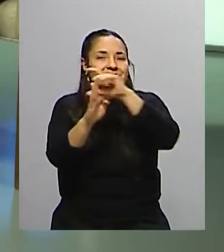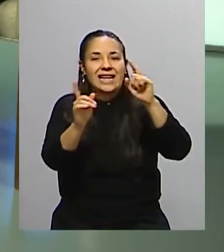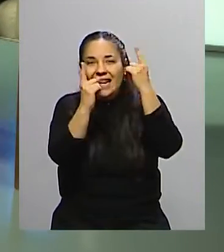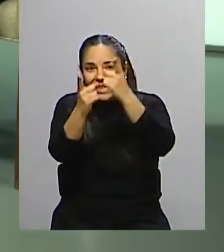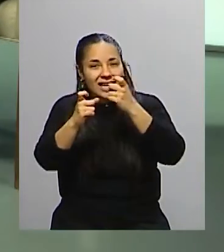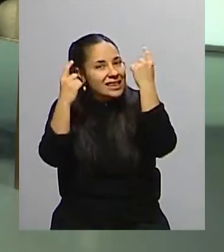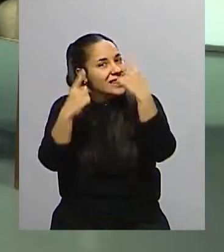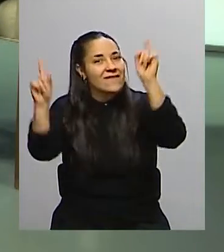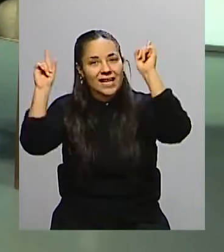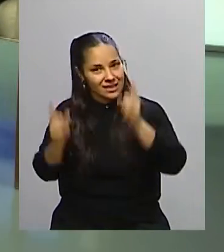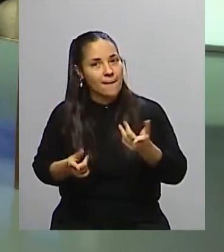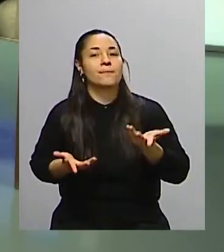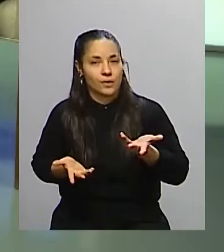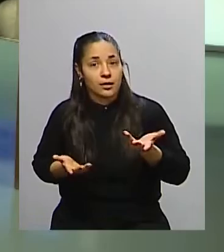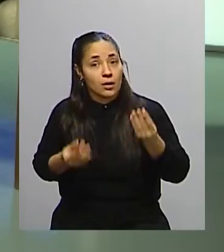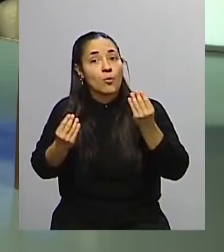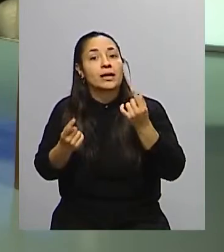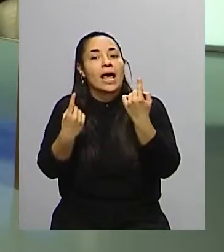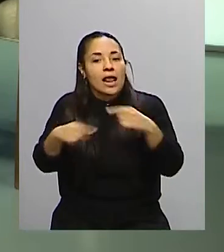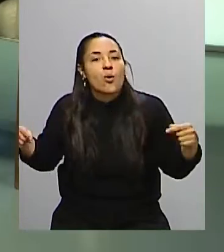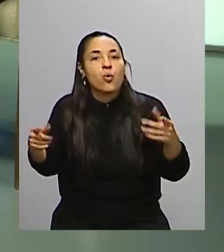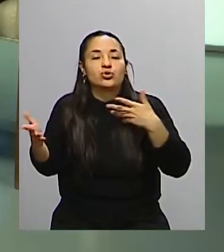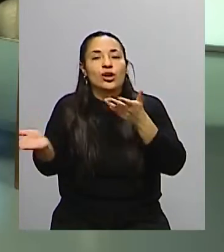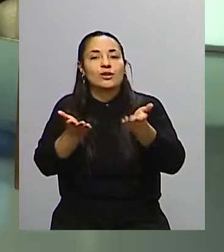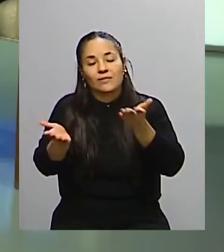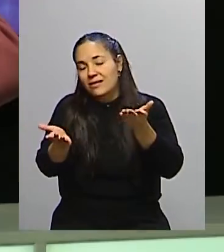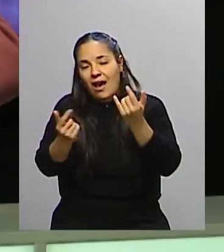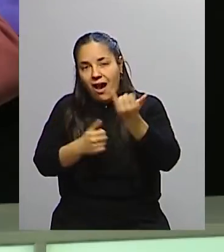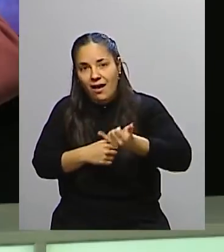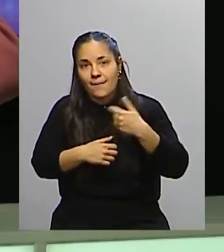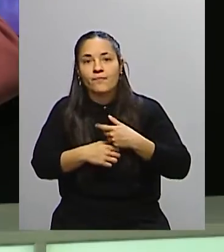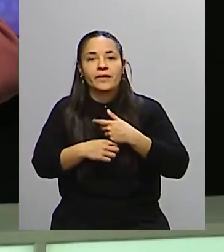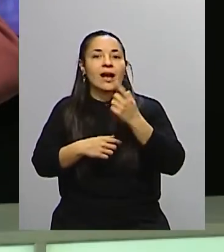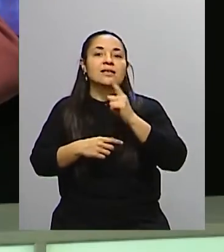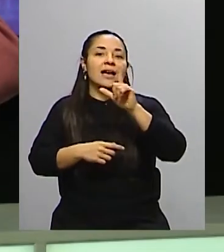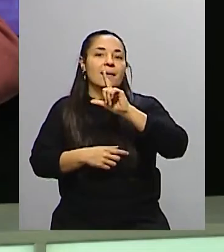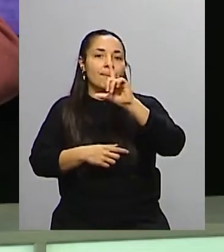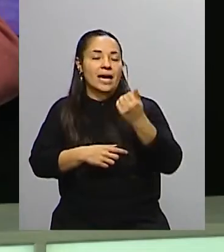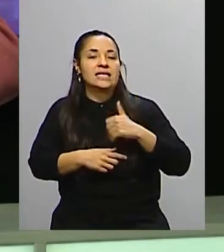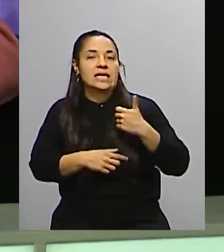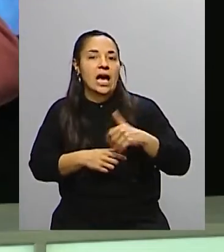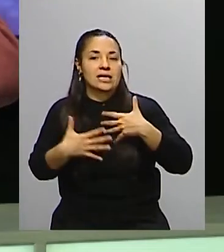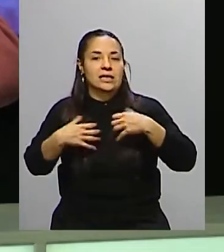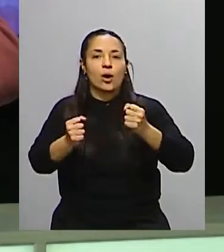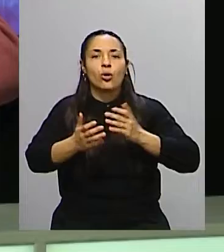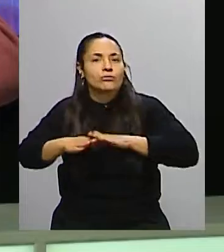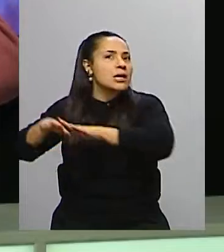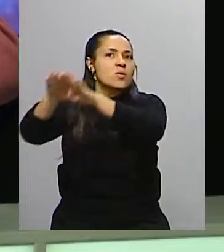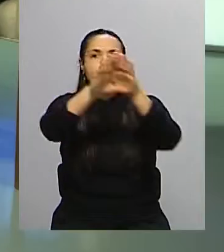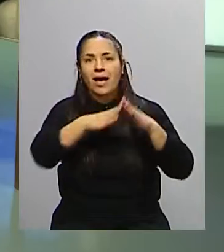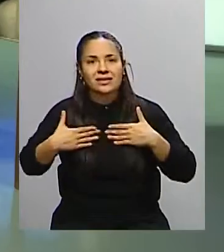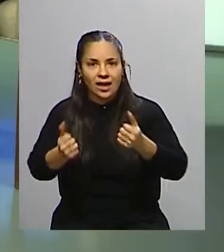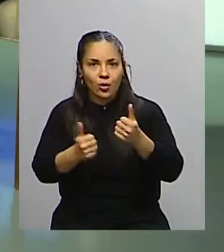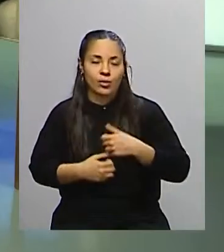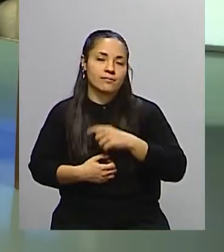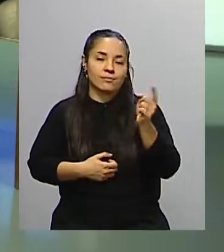los recursos. Entonces, esto también es una falacia. Esto decimos que tenemos igualdad de salud para todo el país, o todo argentino tiene igualdad de salud, y en realidad no es